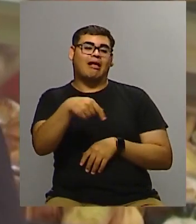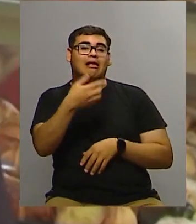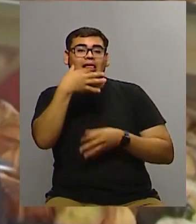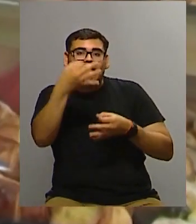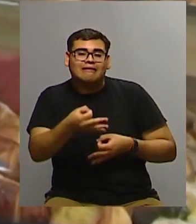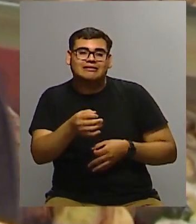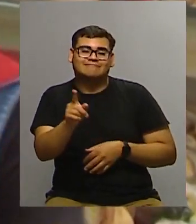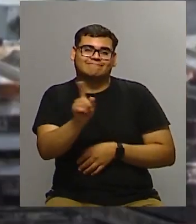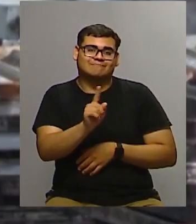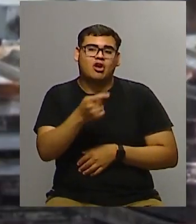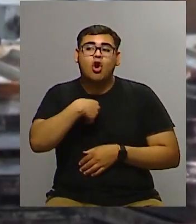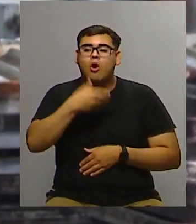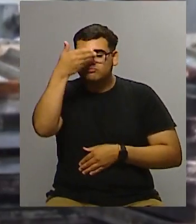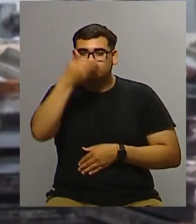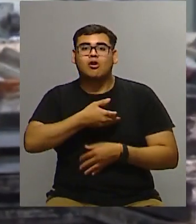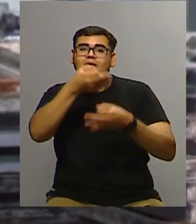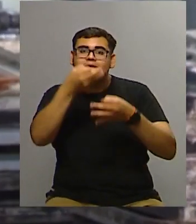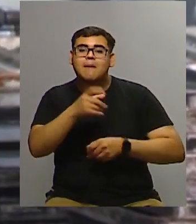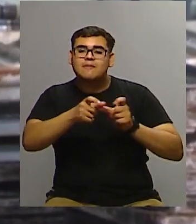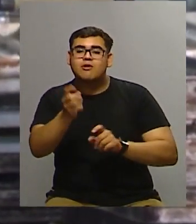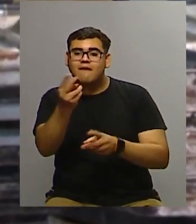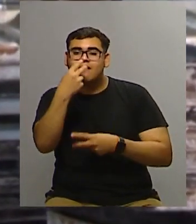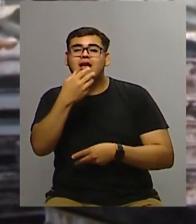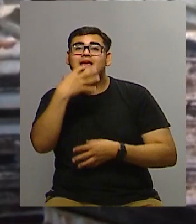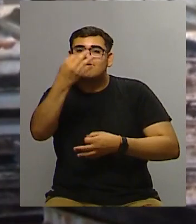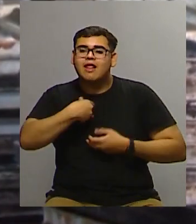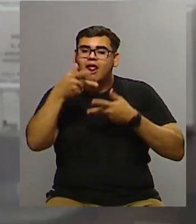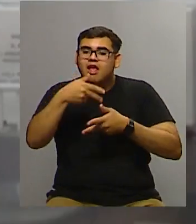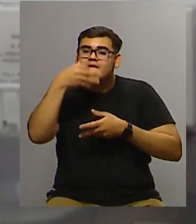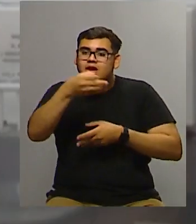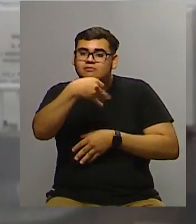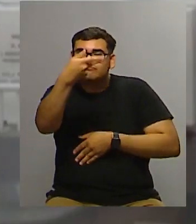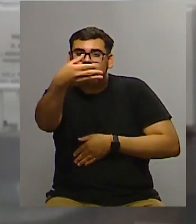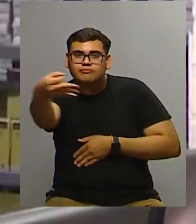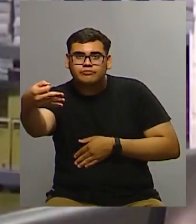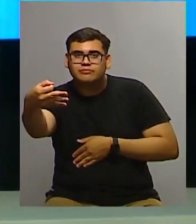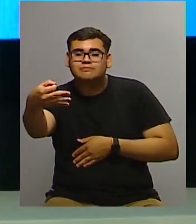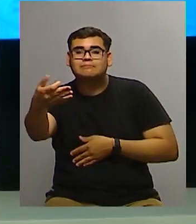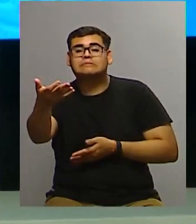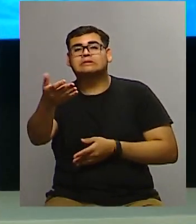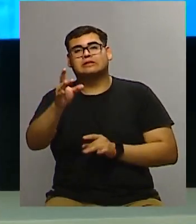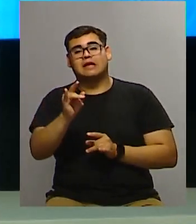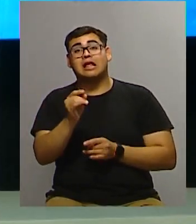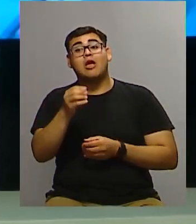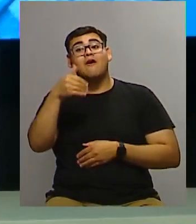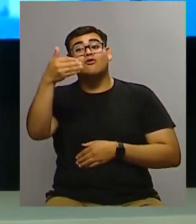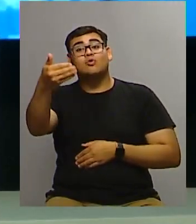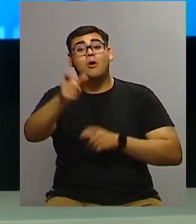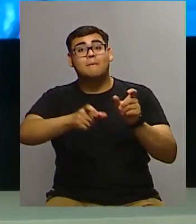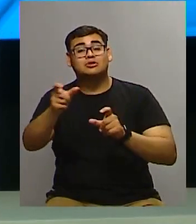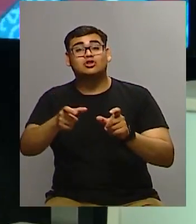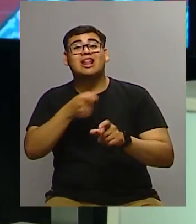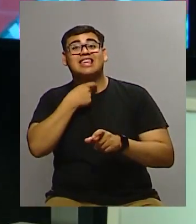serios, confiables, ¿cómo vamos a hacer para que nuevas generaciones se decidan a jugar en política?